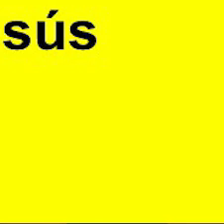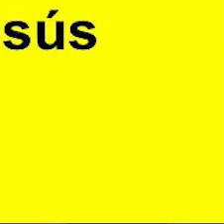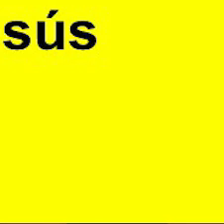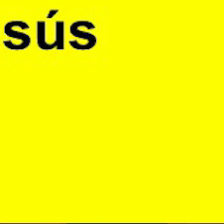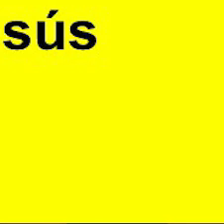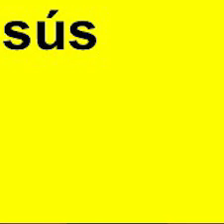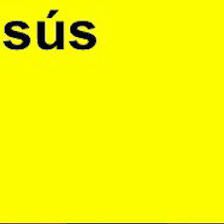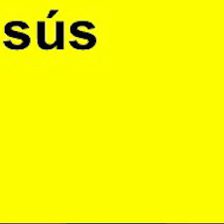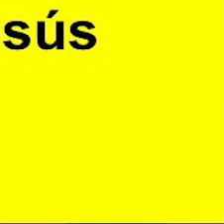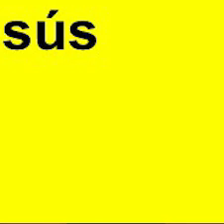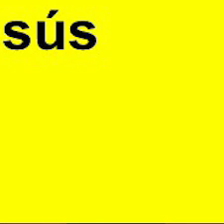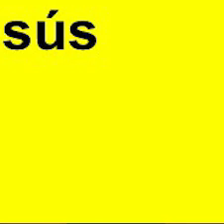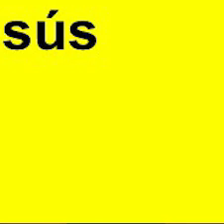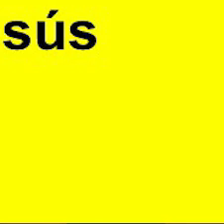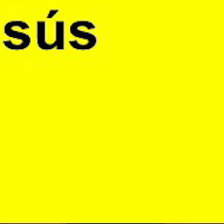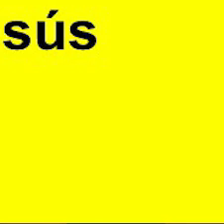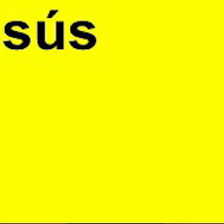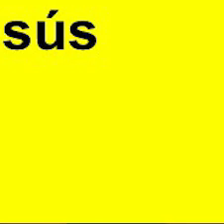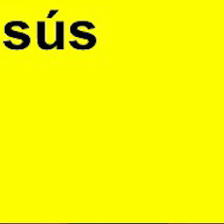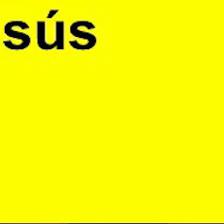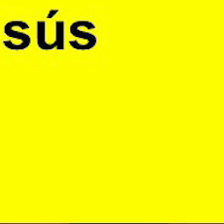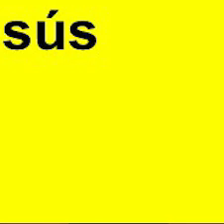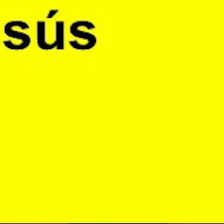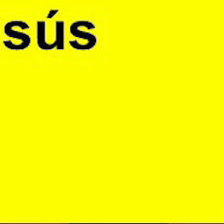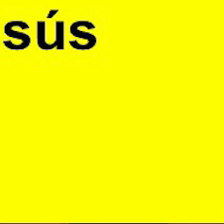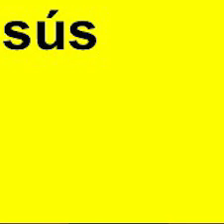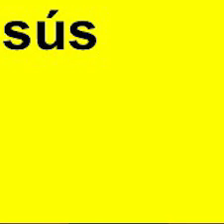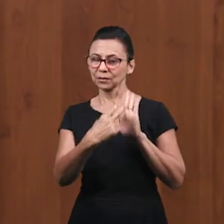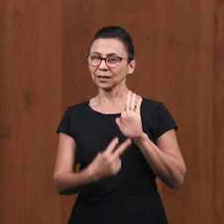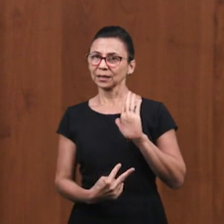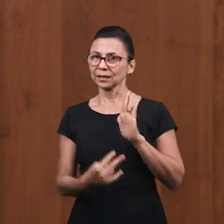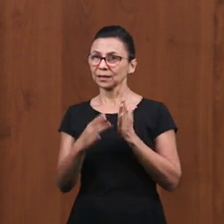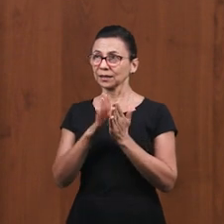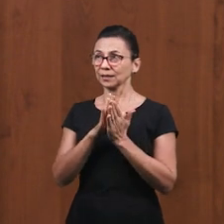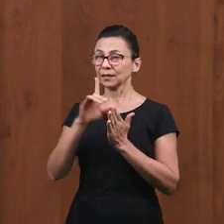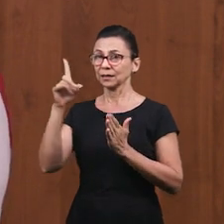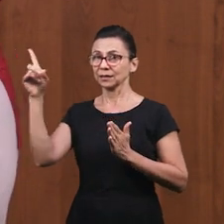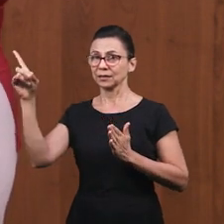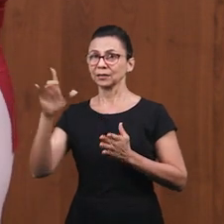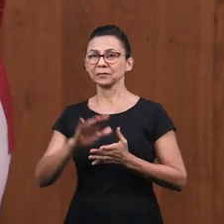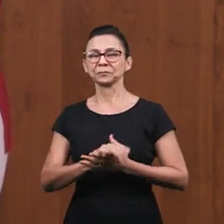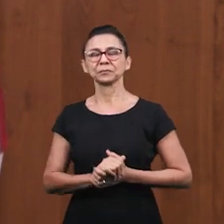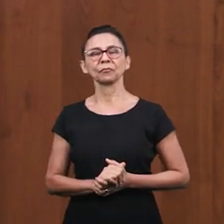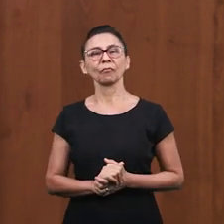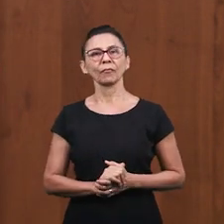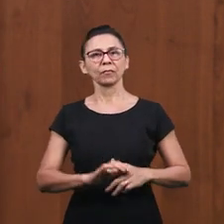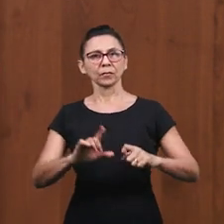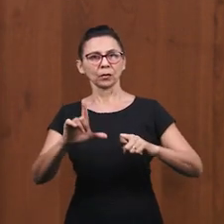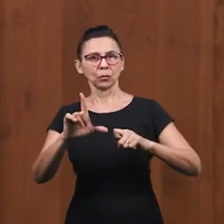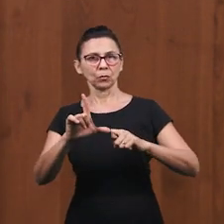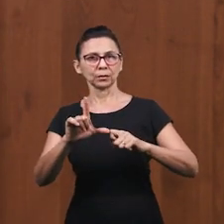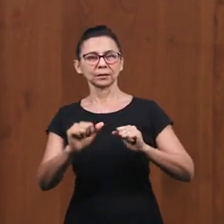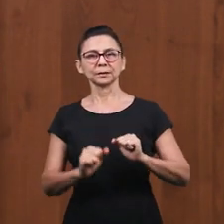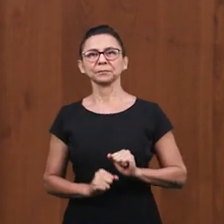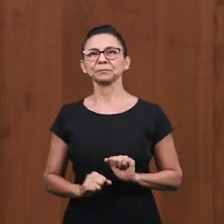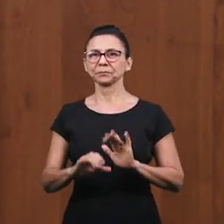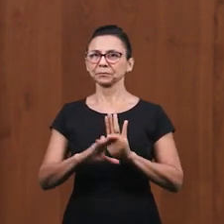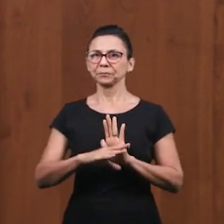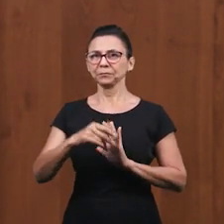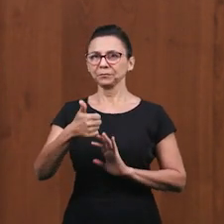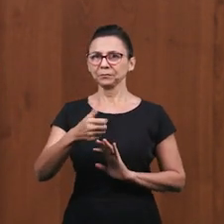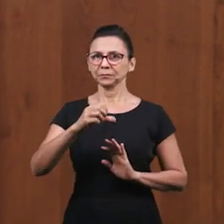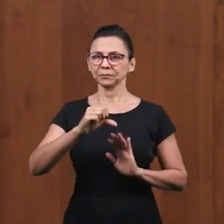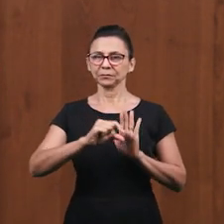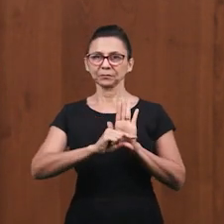hoy yo les invito a ustedes a leer el texto de la palabra de Dios que está en el Evangelio de Lucas capítulo